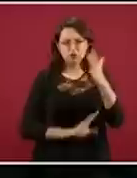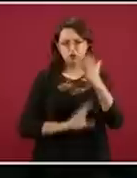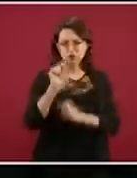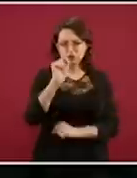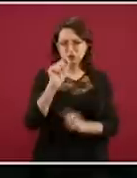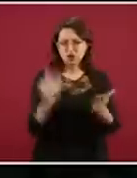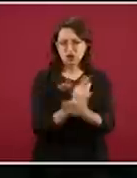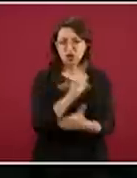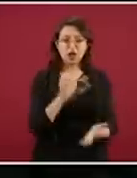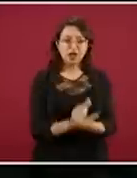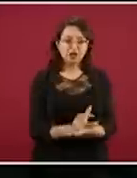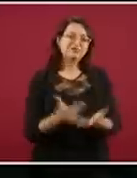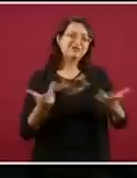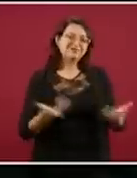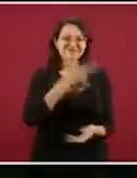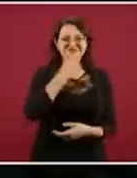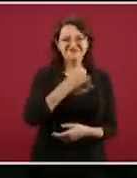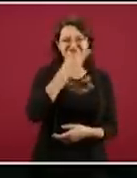un abogado,